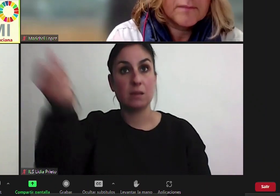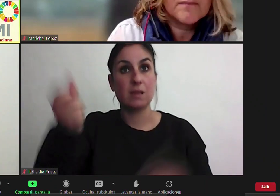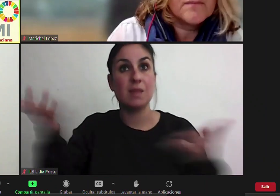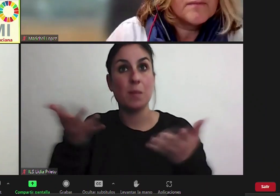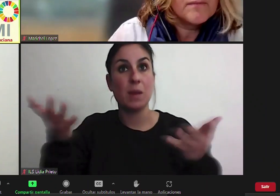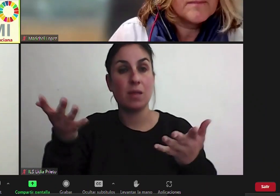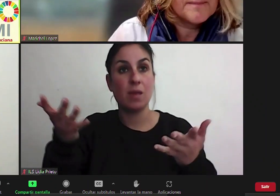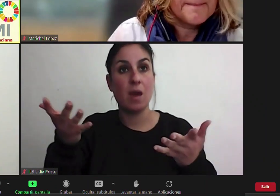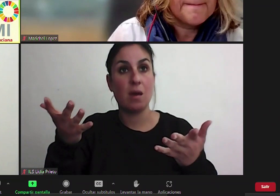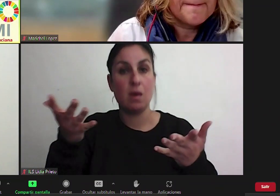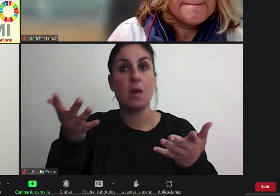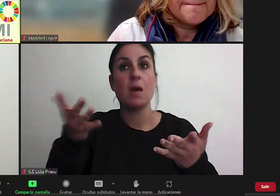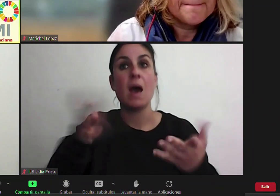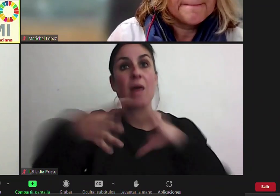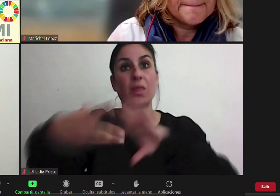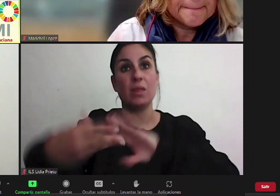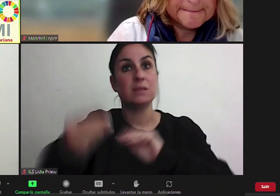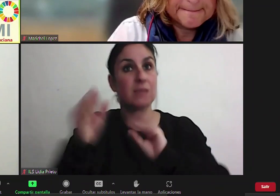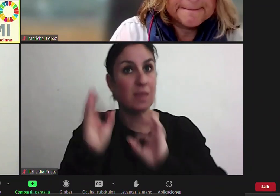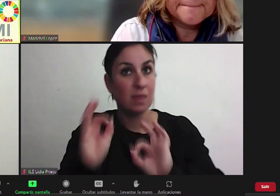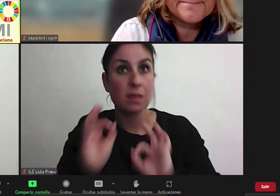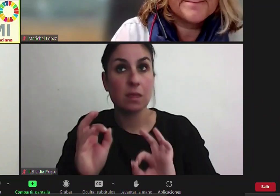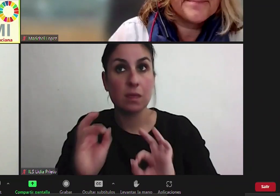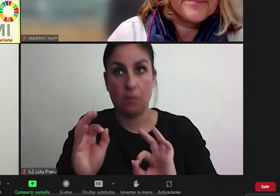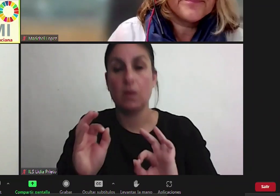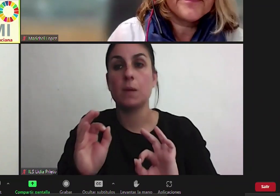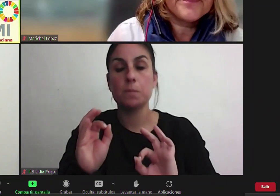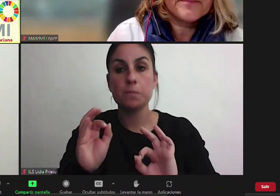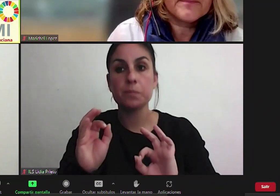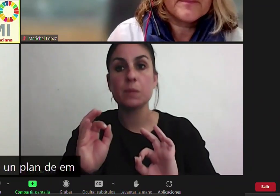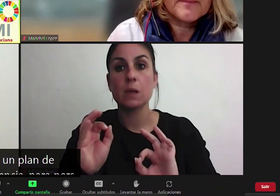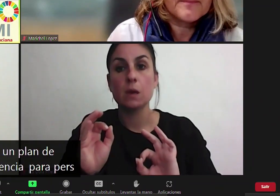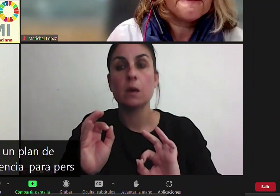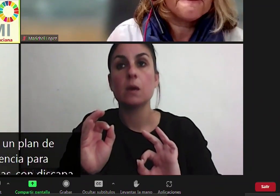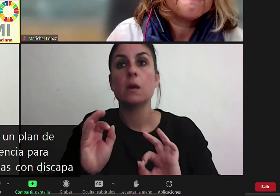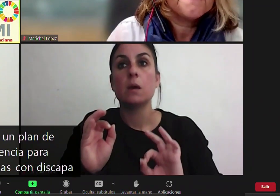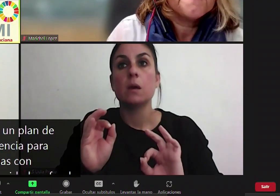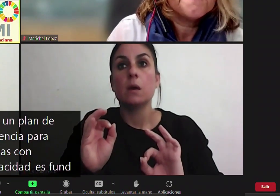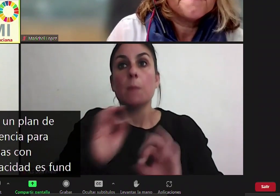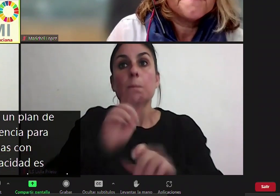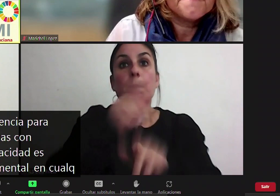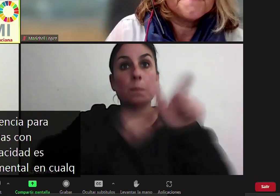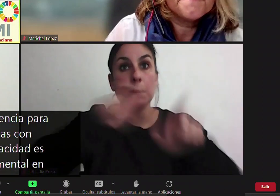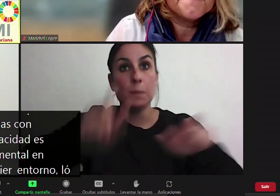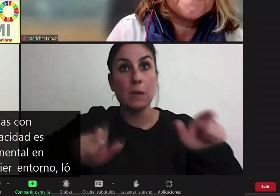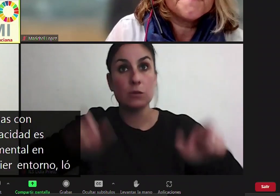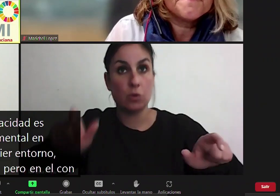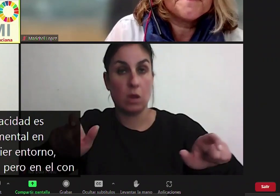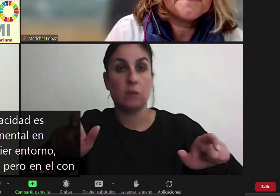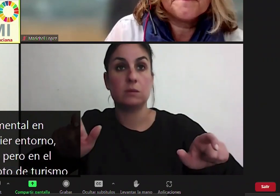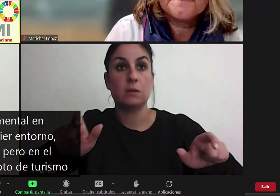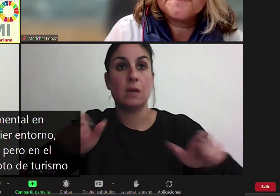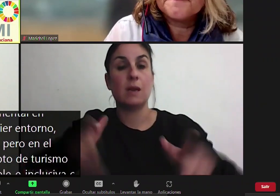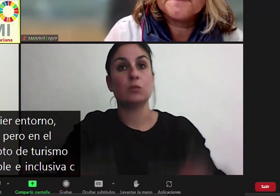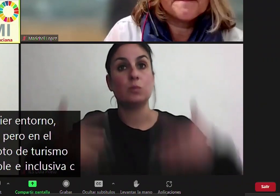¿no? La capacitación, y ahí eso es lo que vais a ver también hoy, la capacitación del personal para la evacuación de